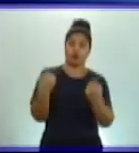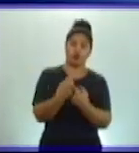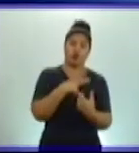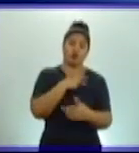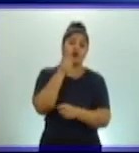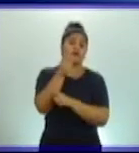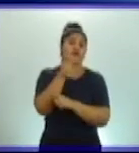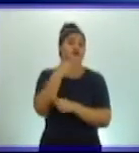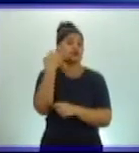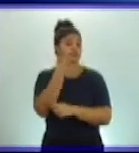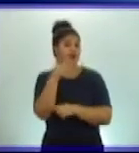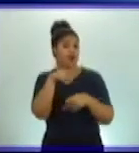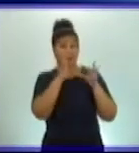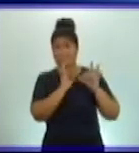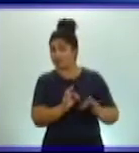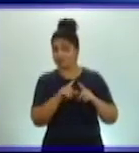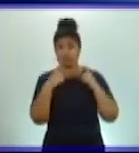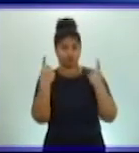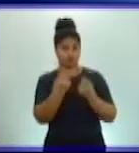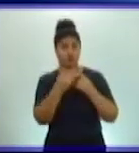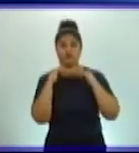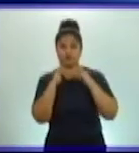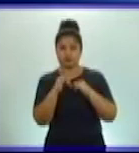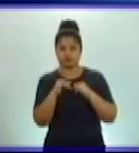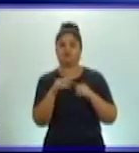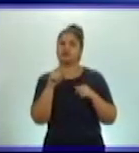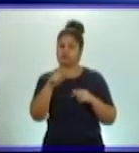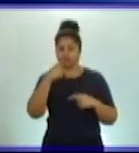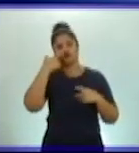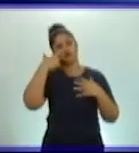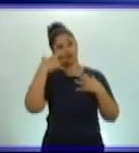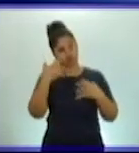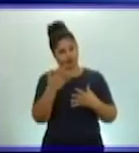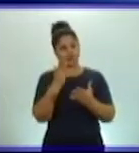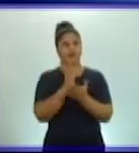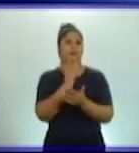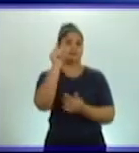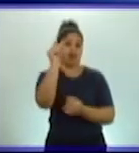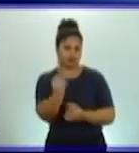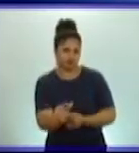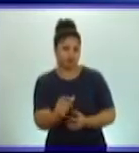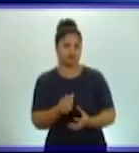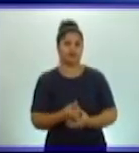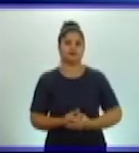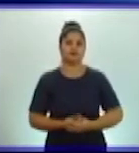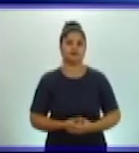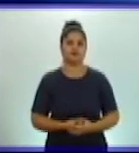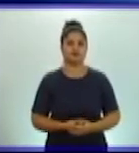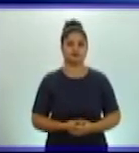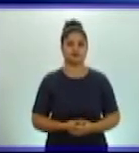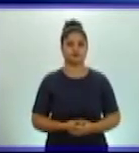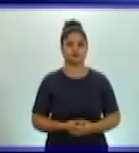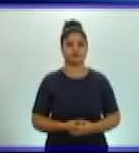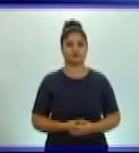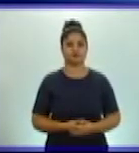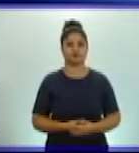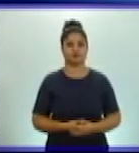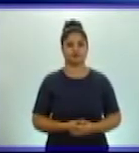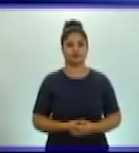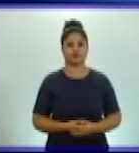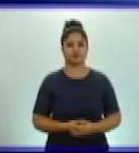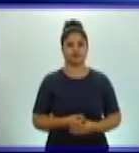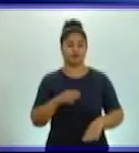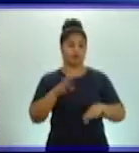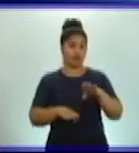cómo esto lo aplicas. ¿Lo sientes vigente? ¿Lo sientes hoy día como que es algo cierto? Piensan que muchas veces los estudiantes